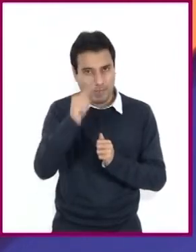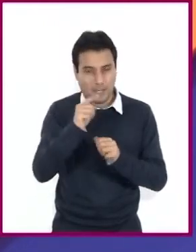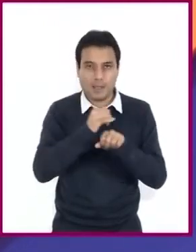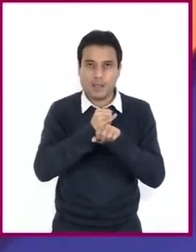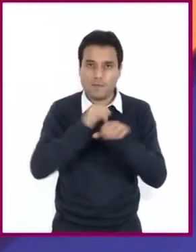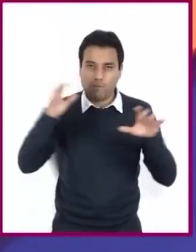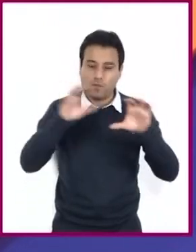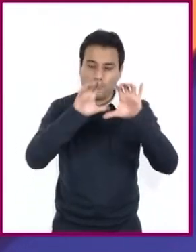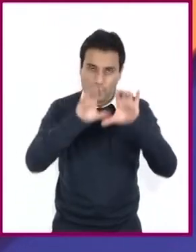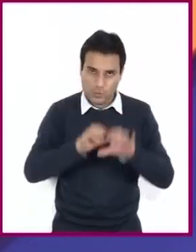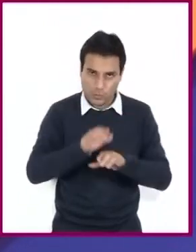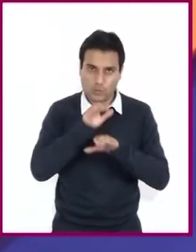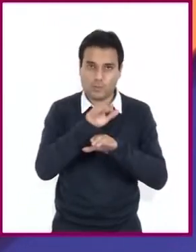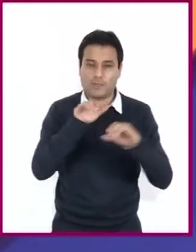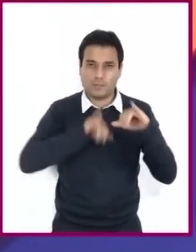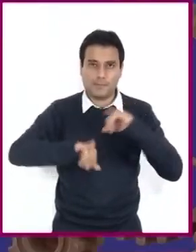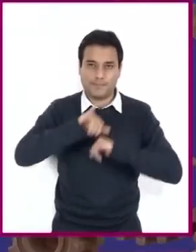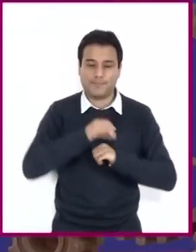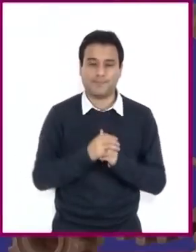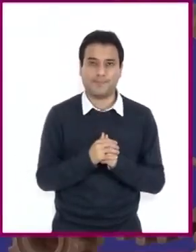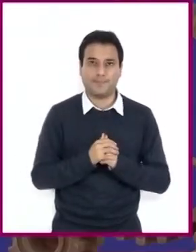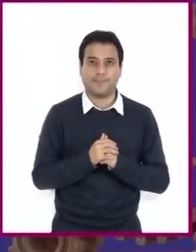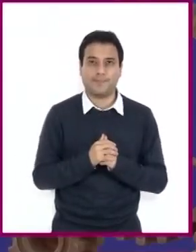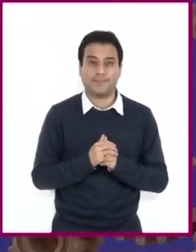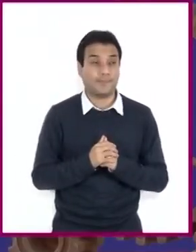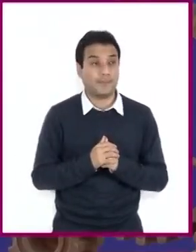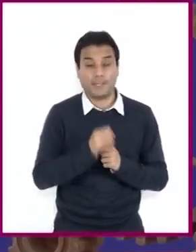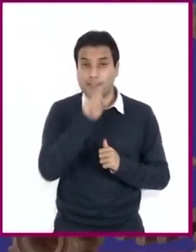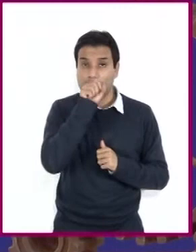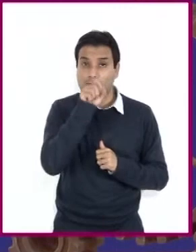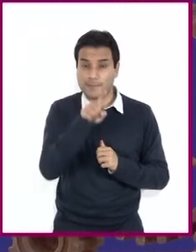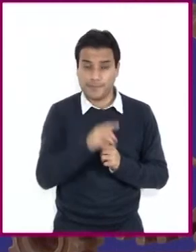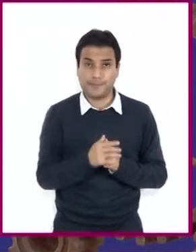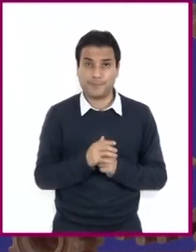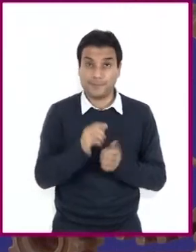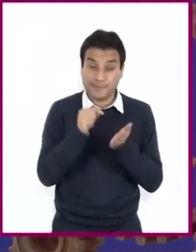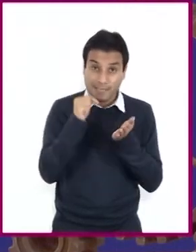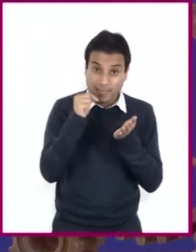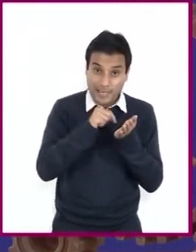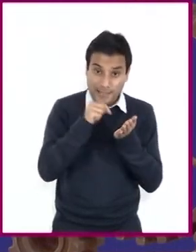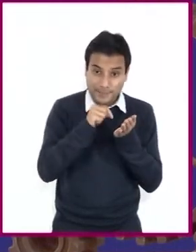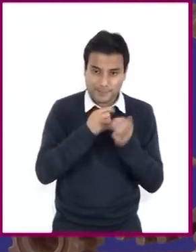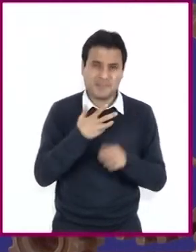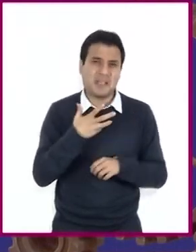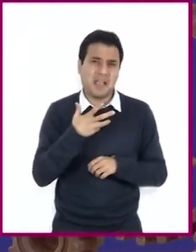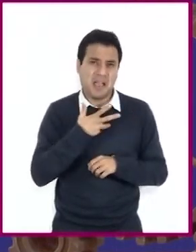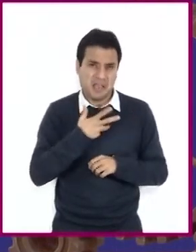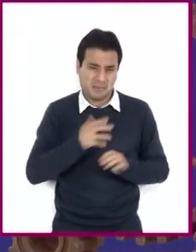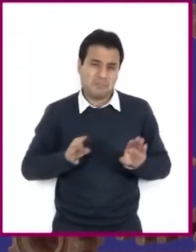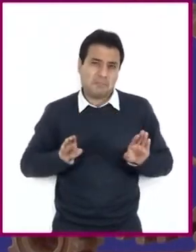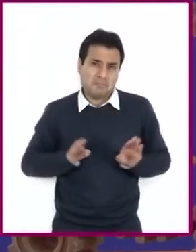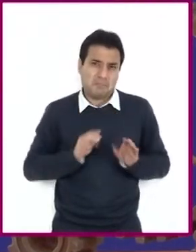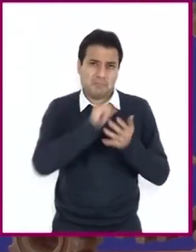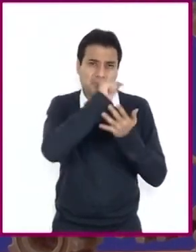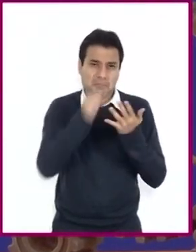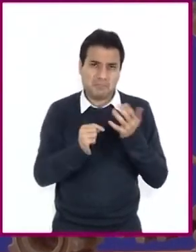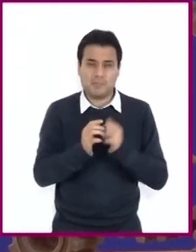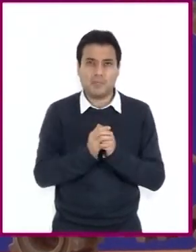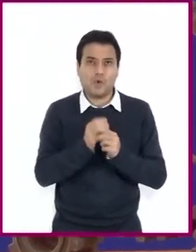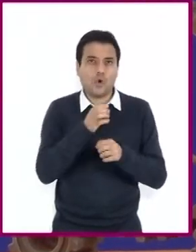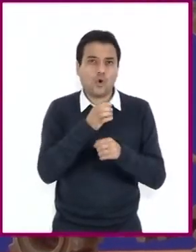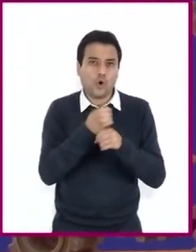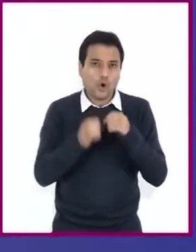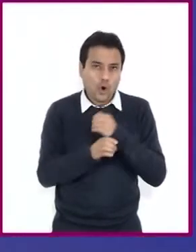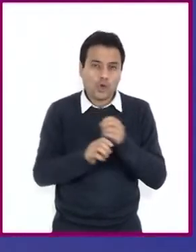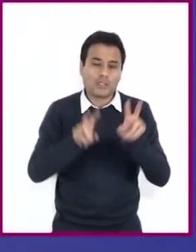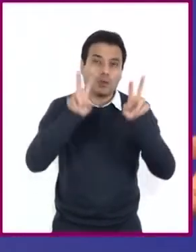informe de experimento científico. También contienen algunos elementos comunes como las descripciones del fenómeno